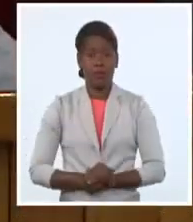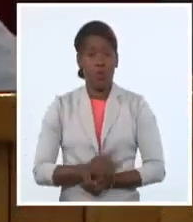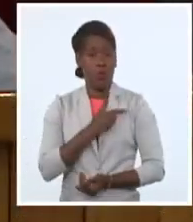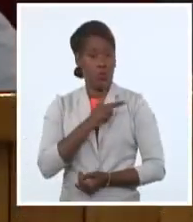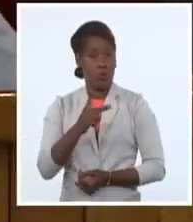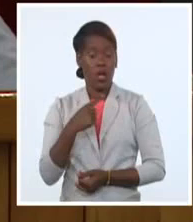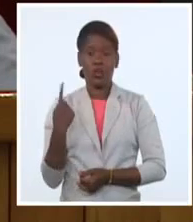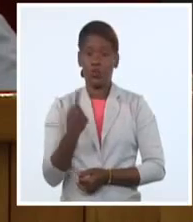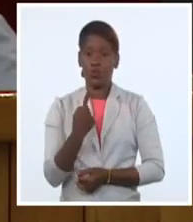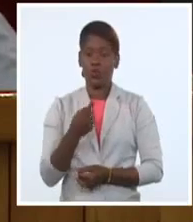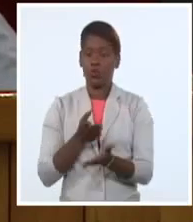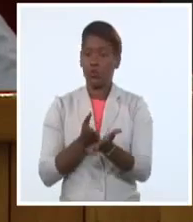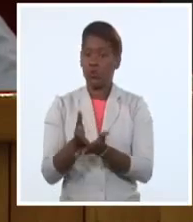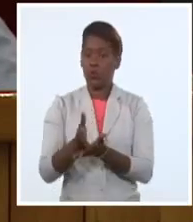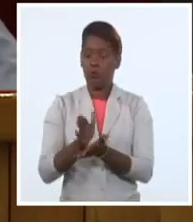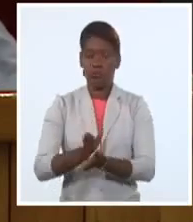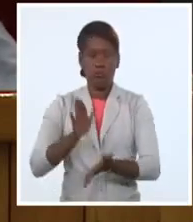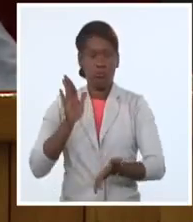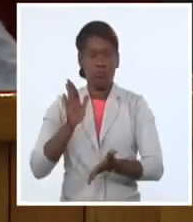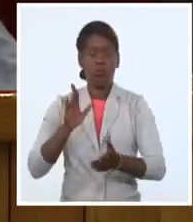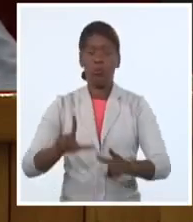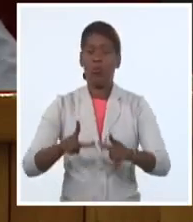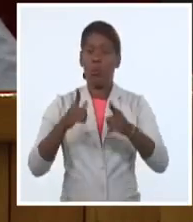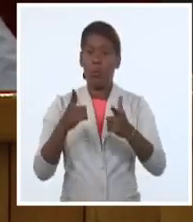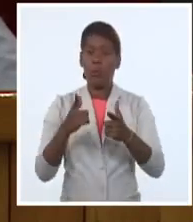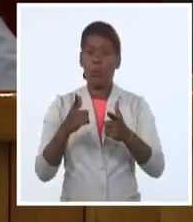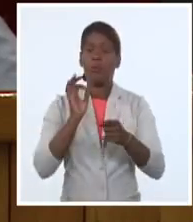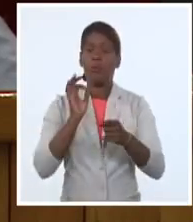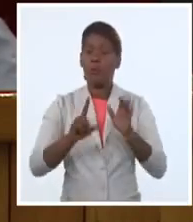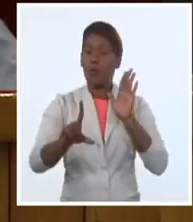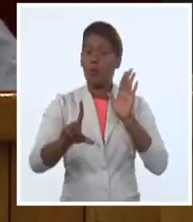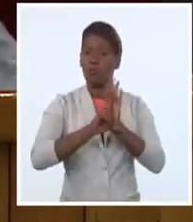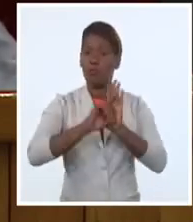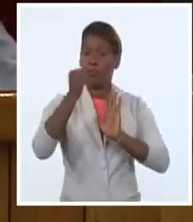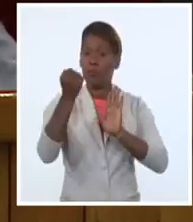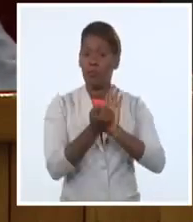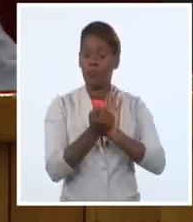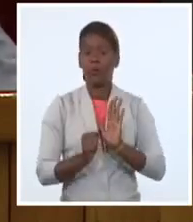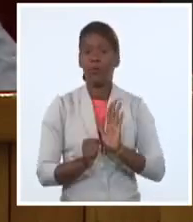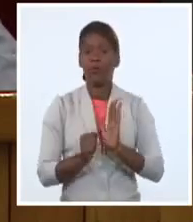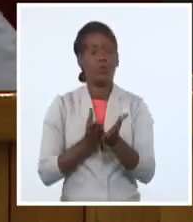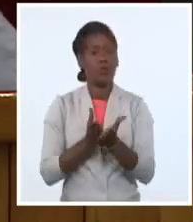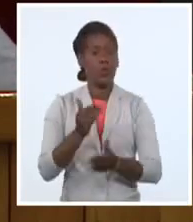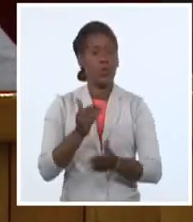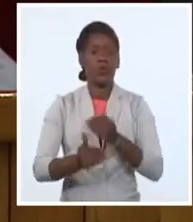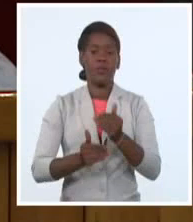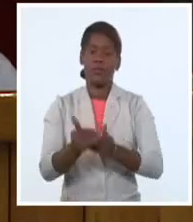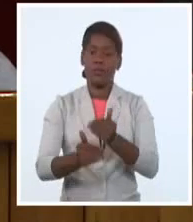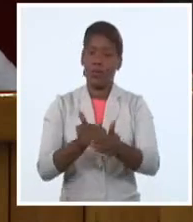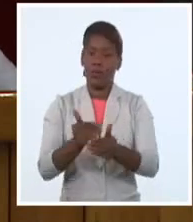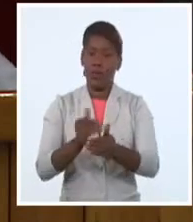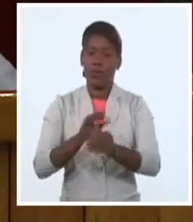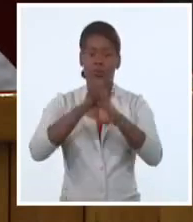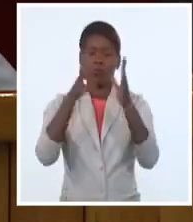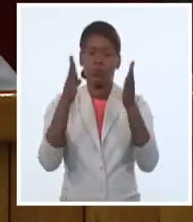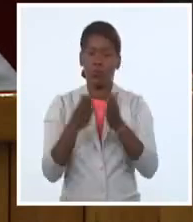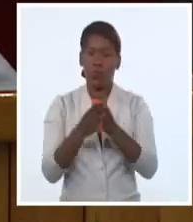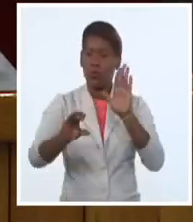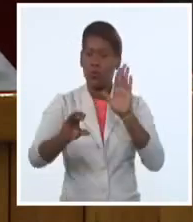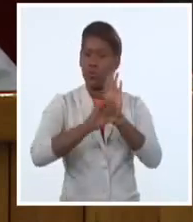el cumplimiento del cronograma legislativo aprobado por este Parlamento y con ello desarrollando los contenidos de nuestra